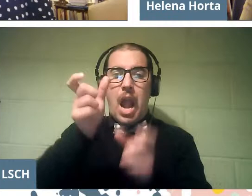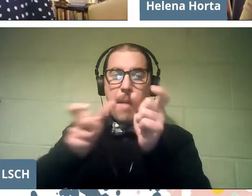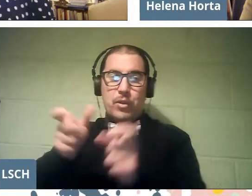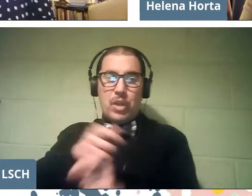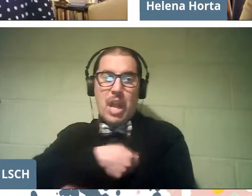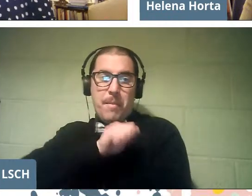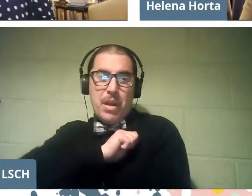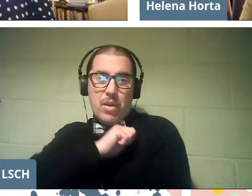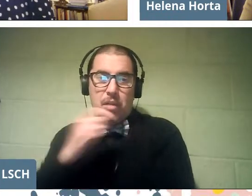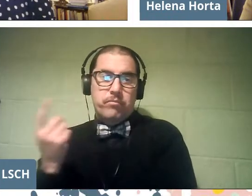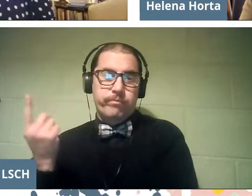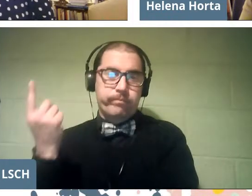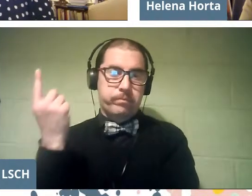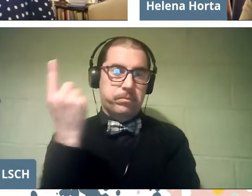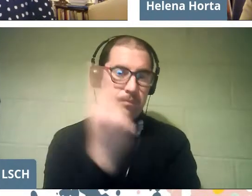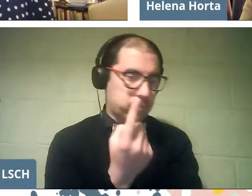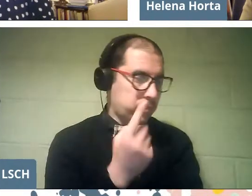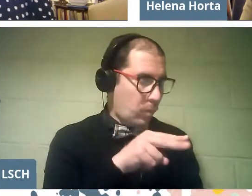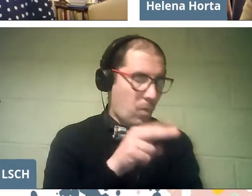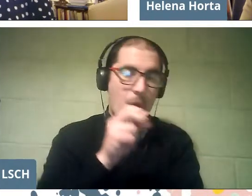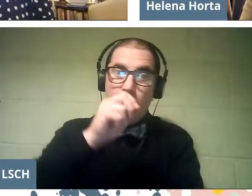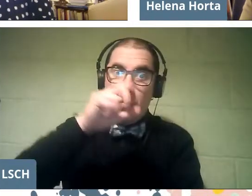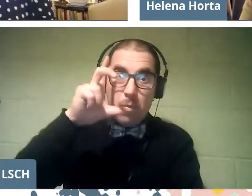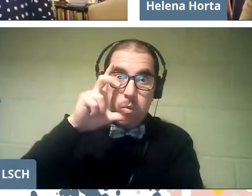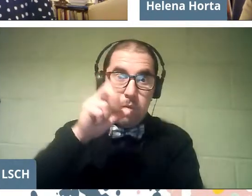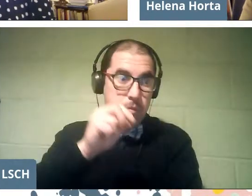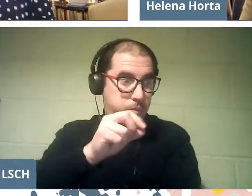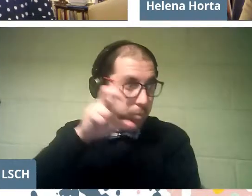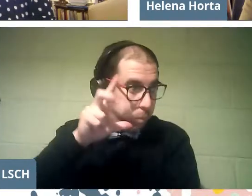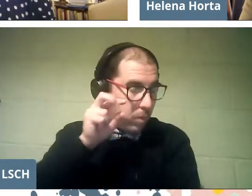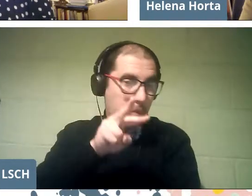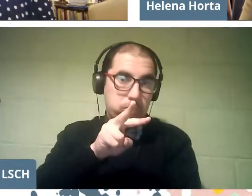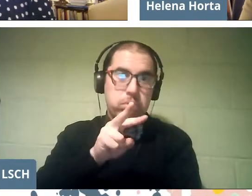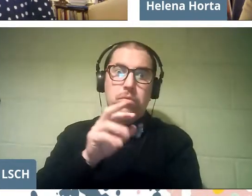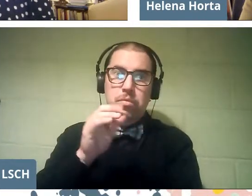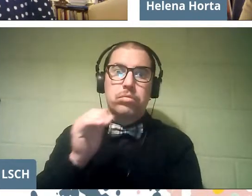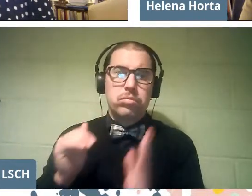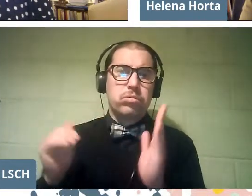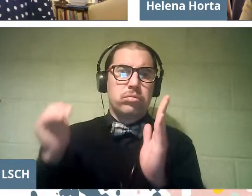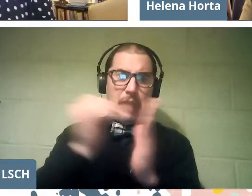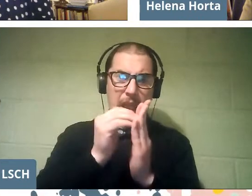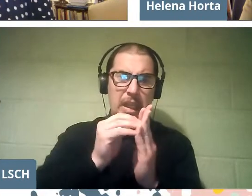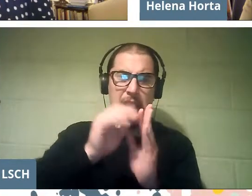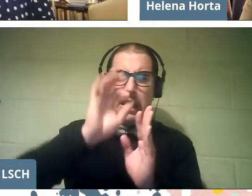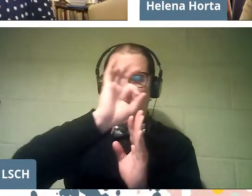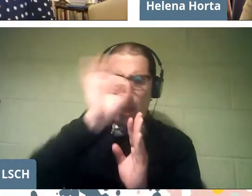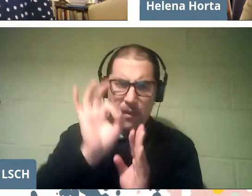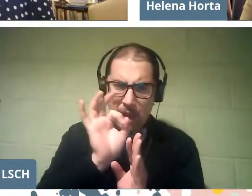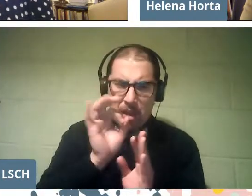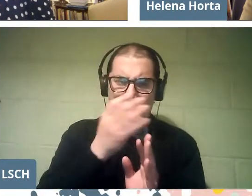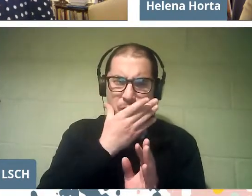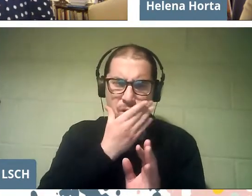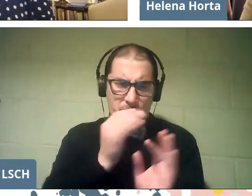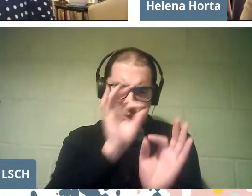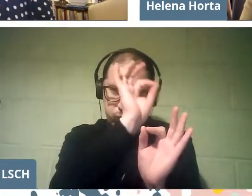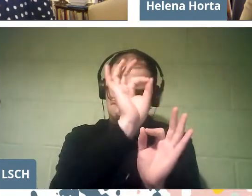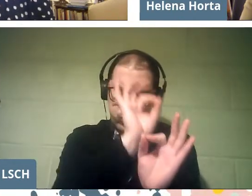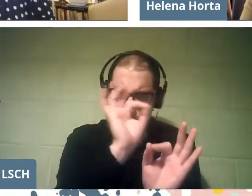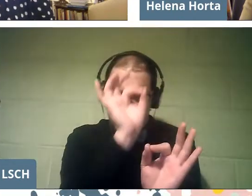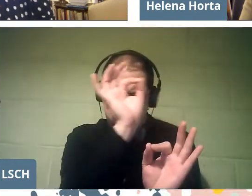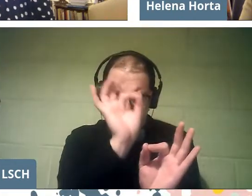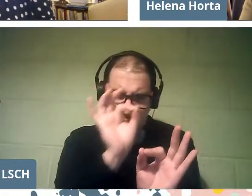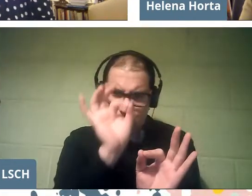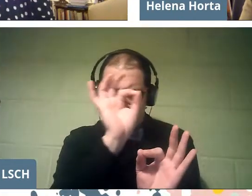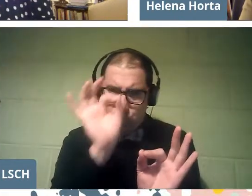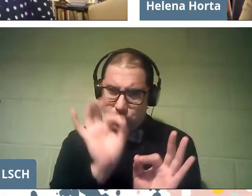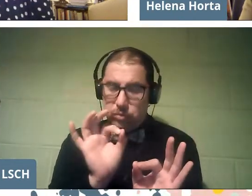españoles quedaron sorprendidísimos del nivel de sofisticación de los tejidos incaicos y no